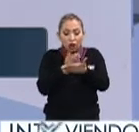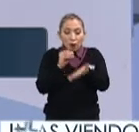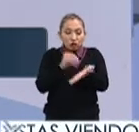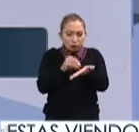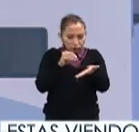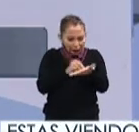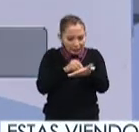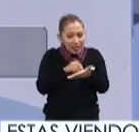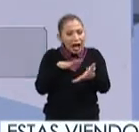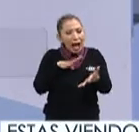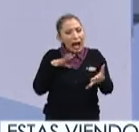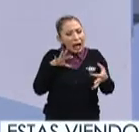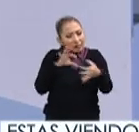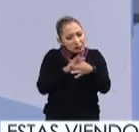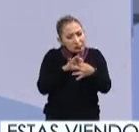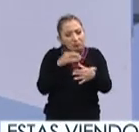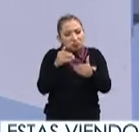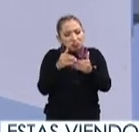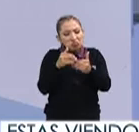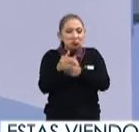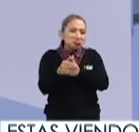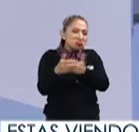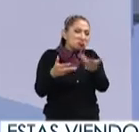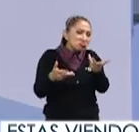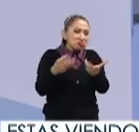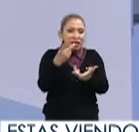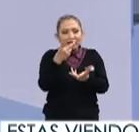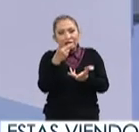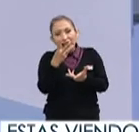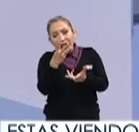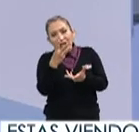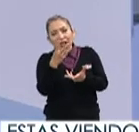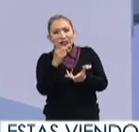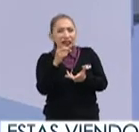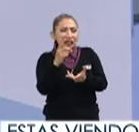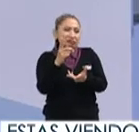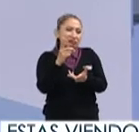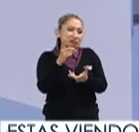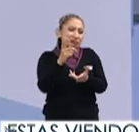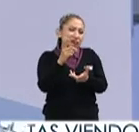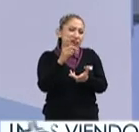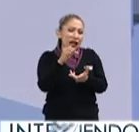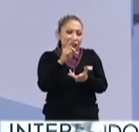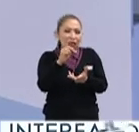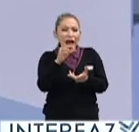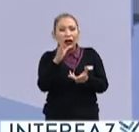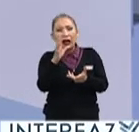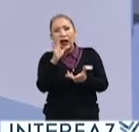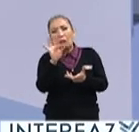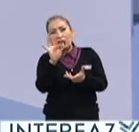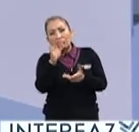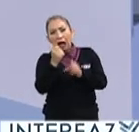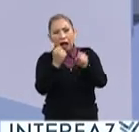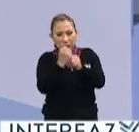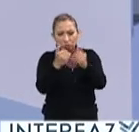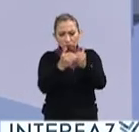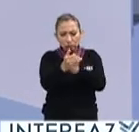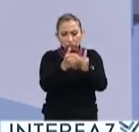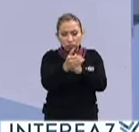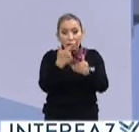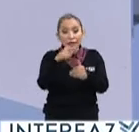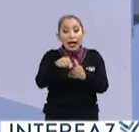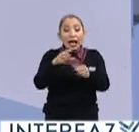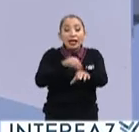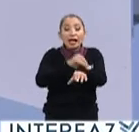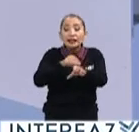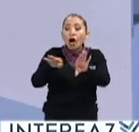todavía durante las próximas 3-4 décadas de las fuentes